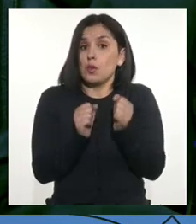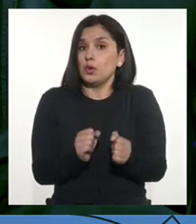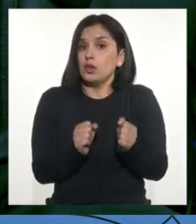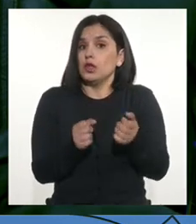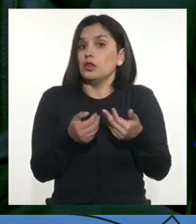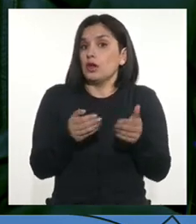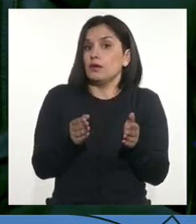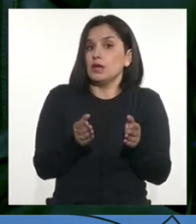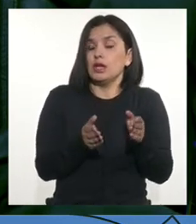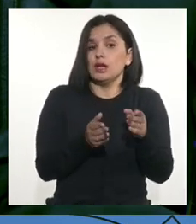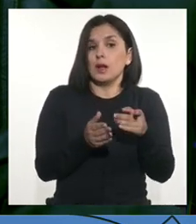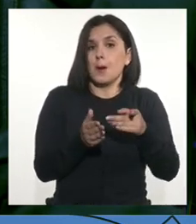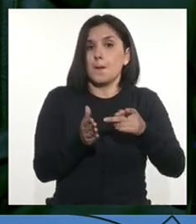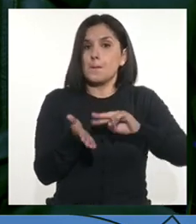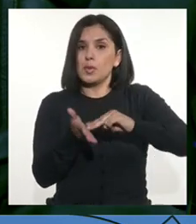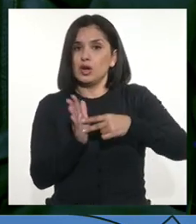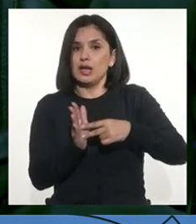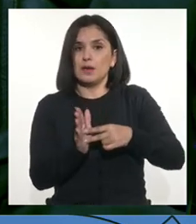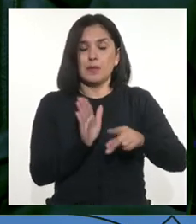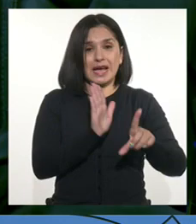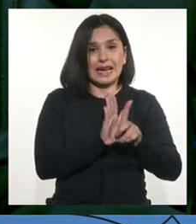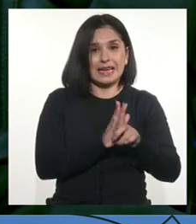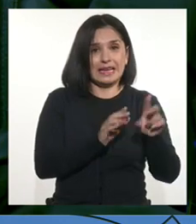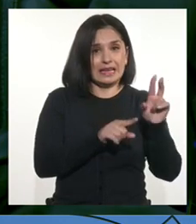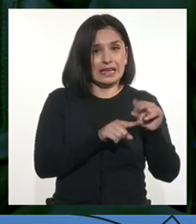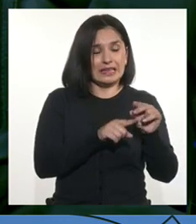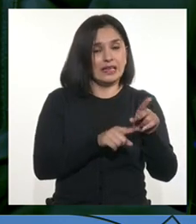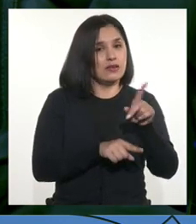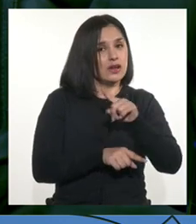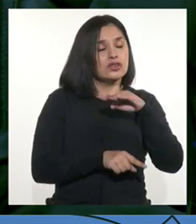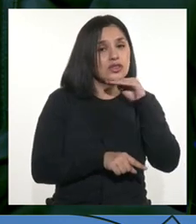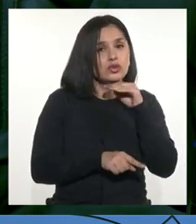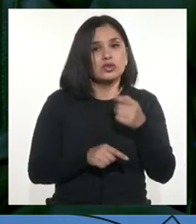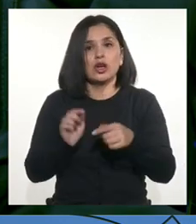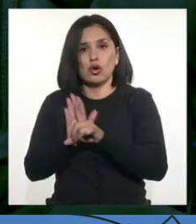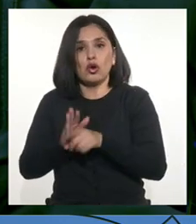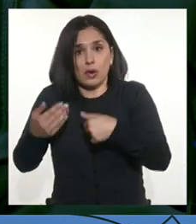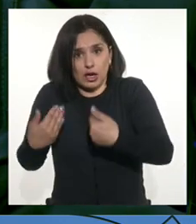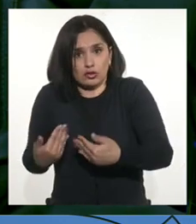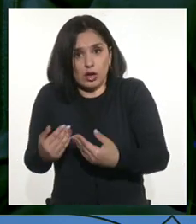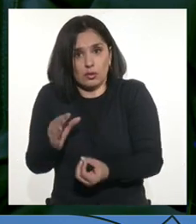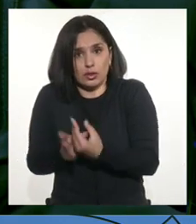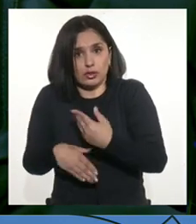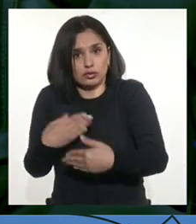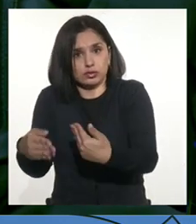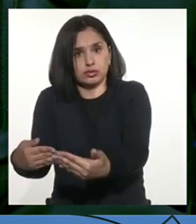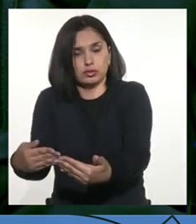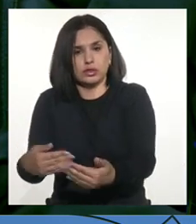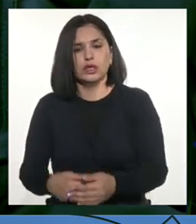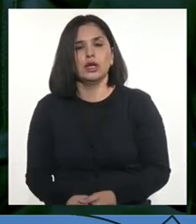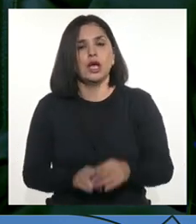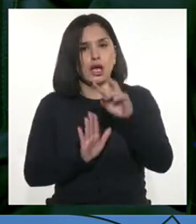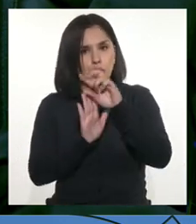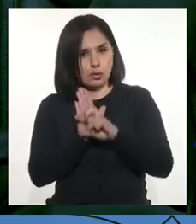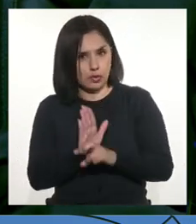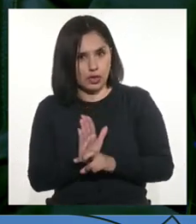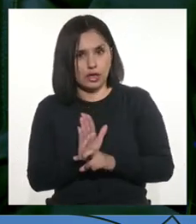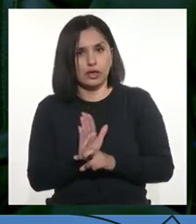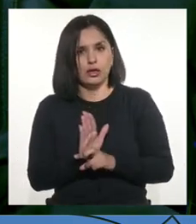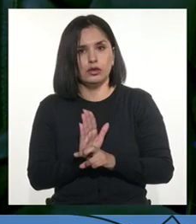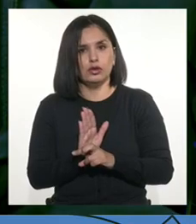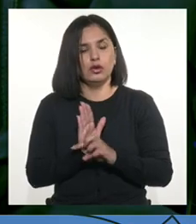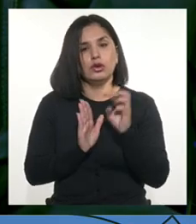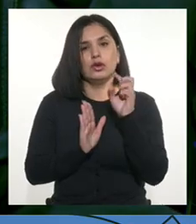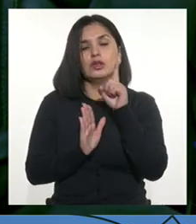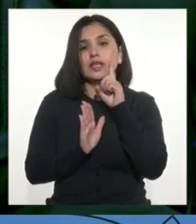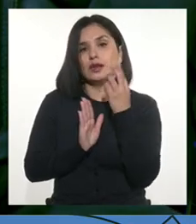entre normas vigentes y así evitar arbitrariedades el proyecto que consta de